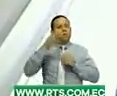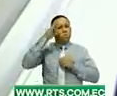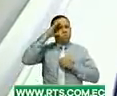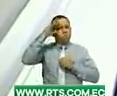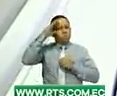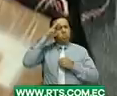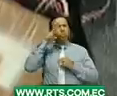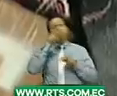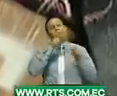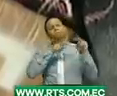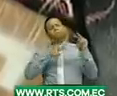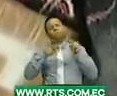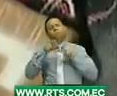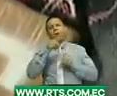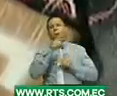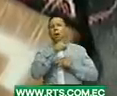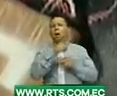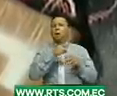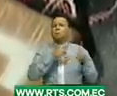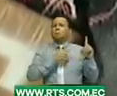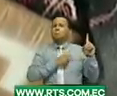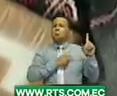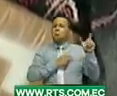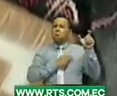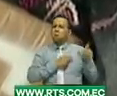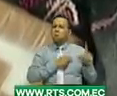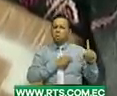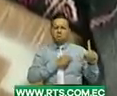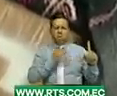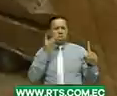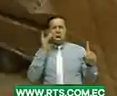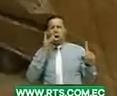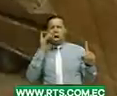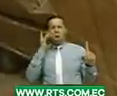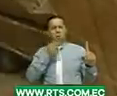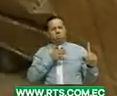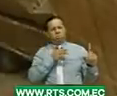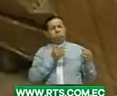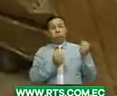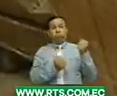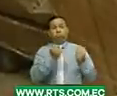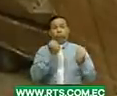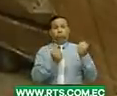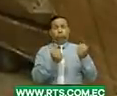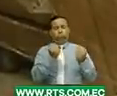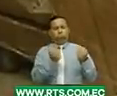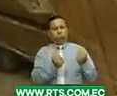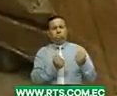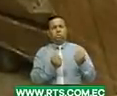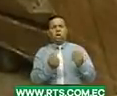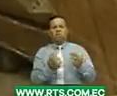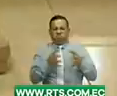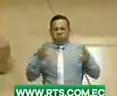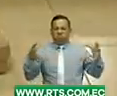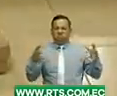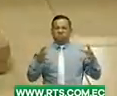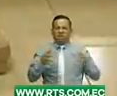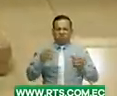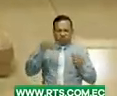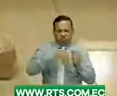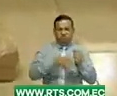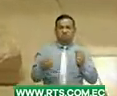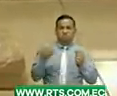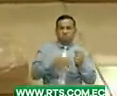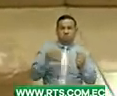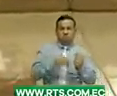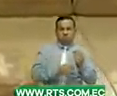percataron de un ciudadano que en actitud sospechosa dentro de un vehículo transportaba varios sacos de yute. Esto llamó la atención de